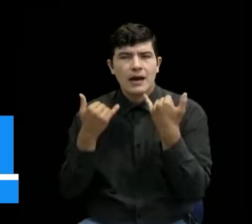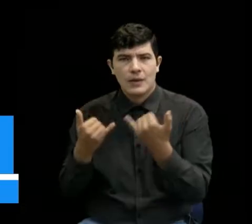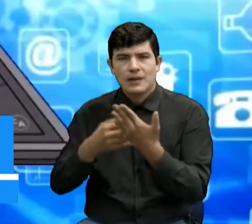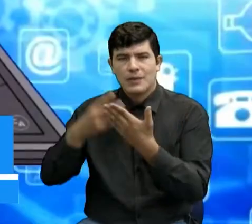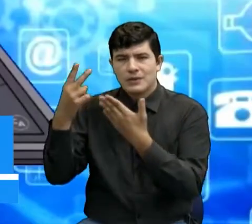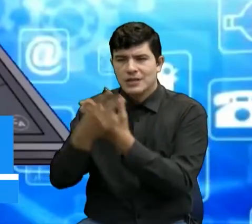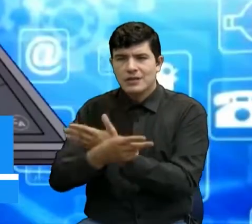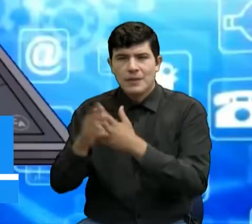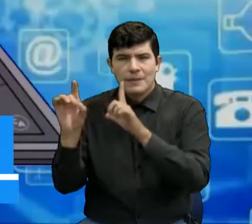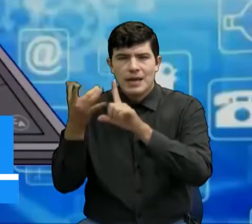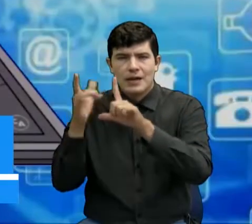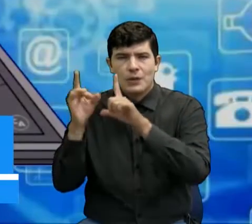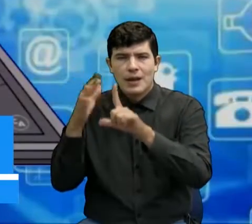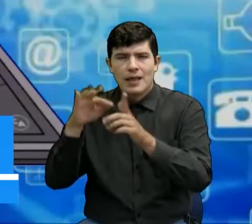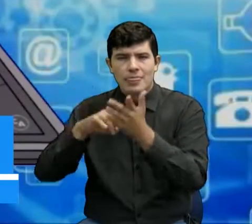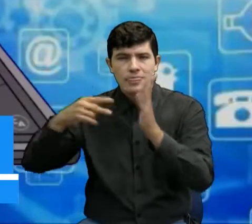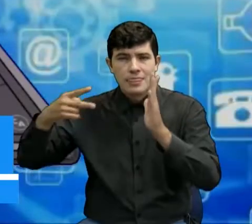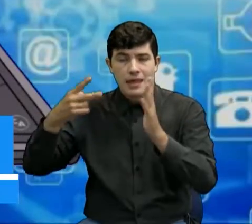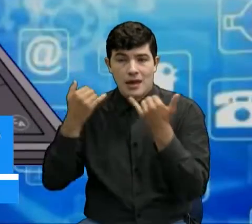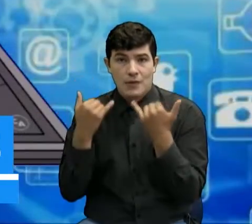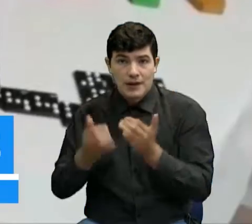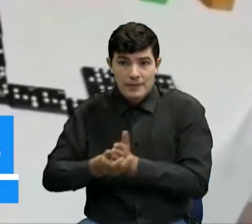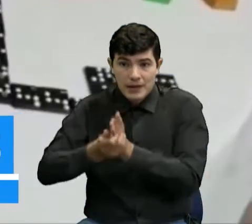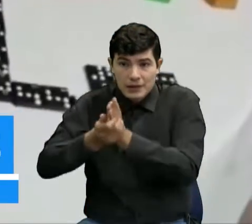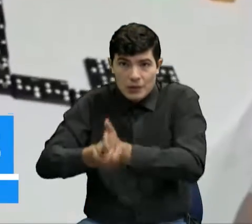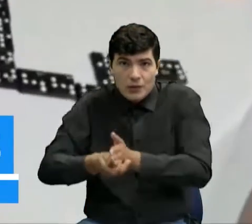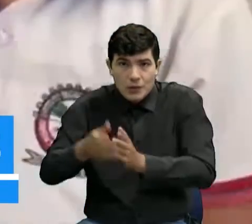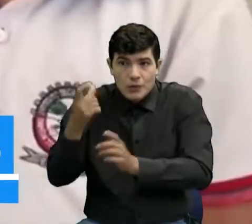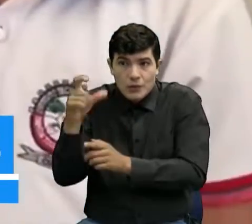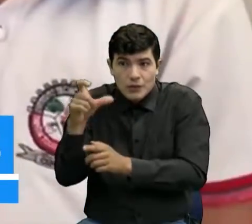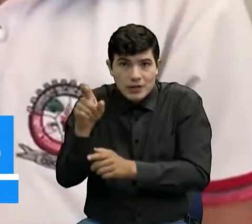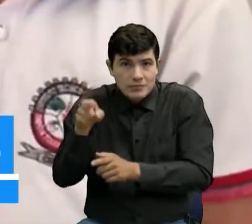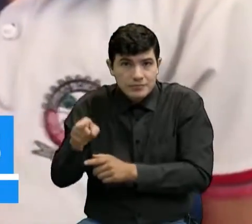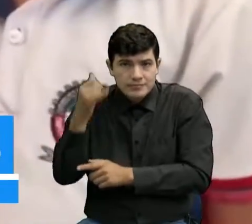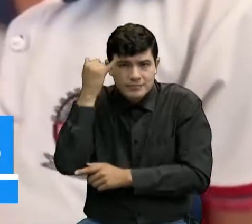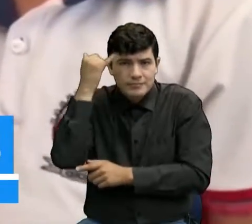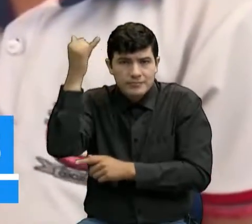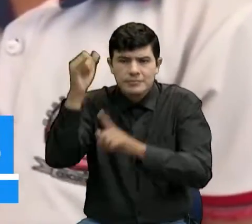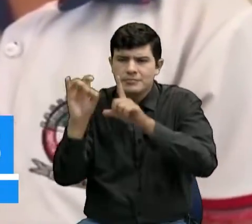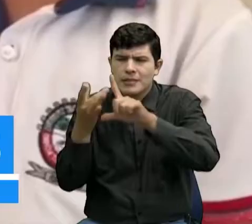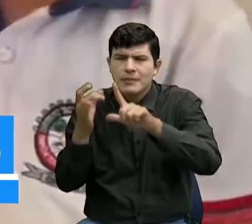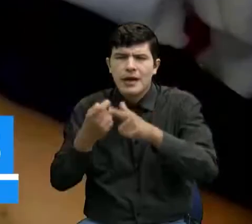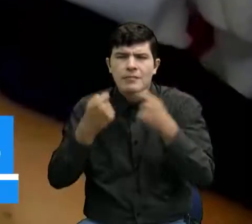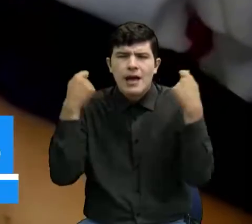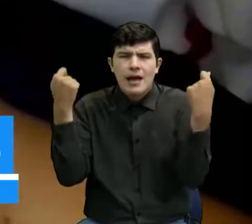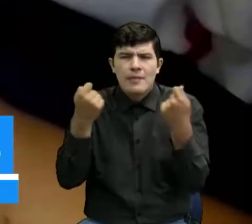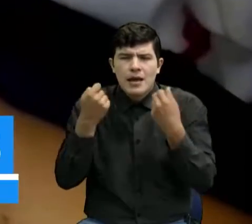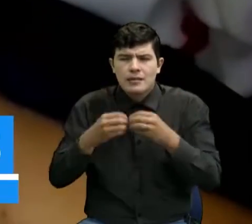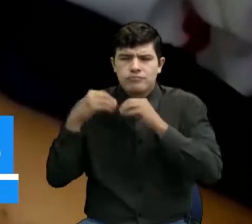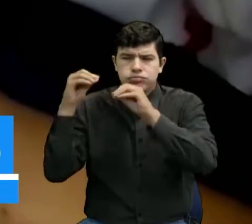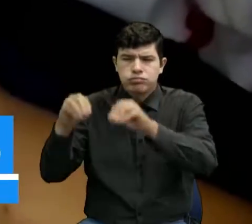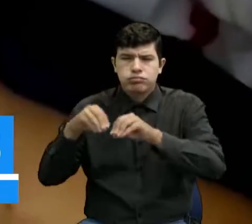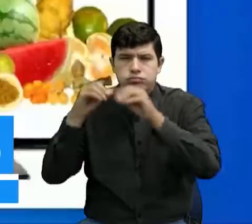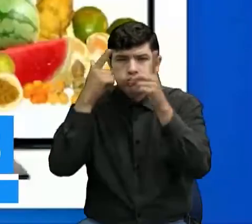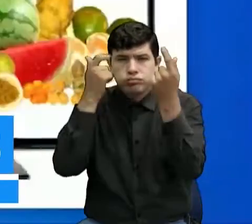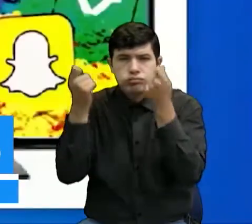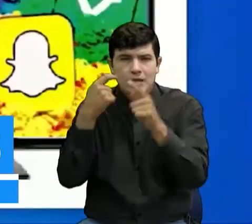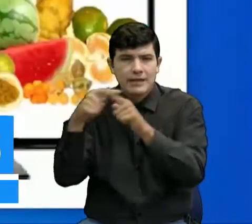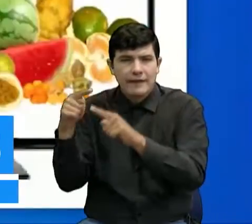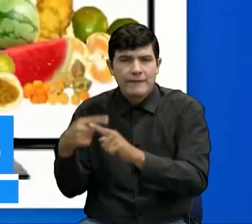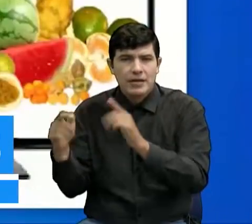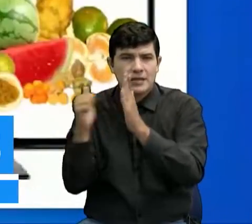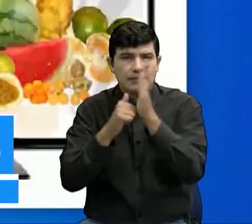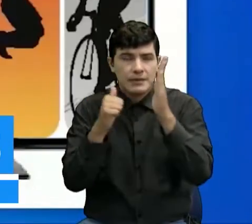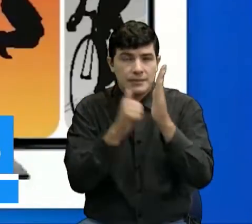VirtualTIC, innovando en tiempos de pandemia, un modelo educativo cucuteño que a través de plataformas digitales ofrece estrategias educativas en diferentes